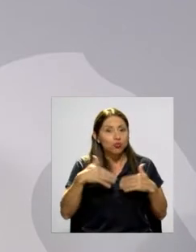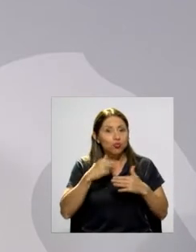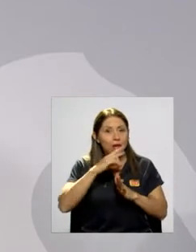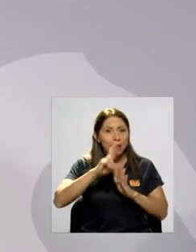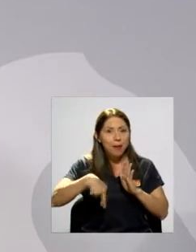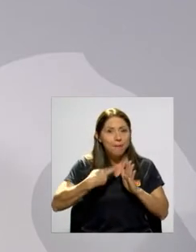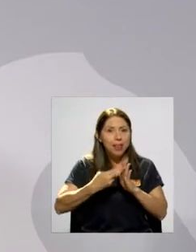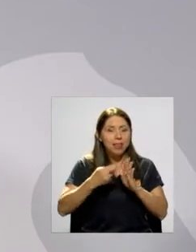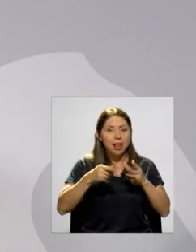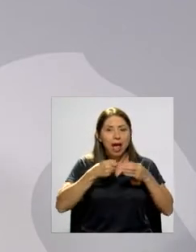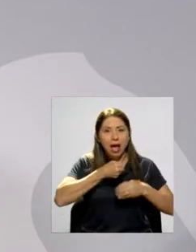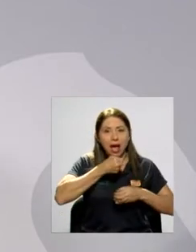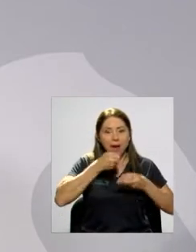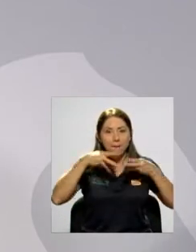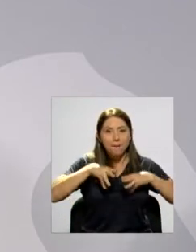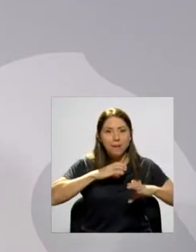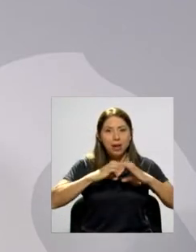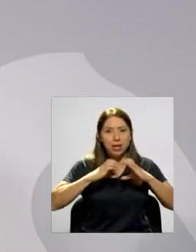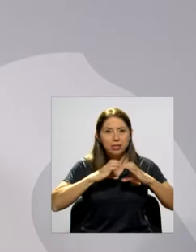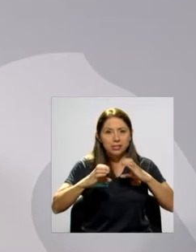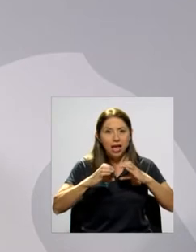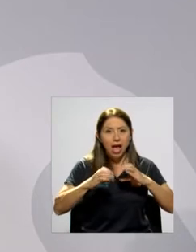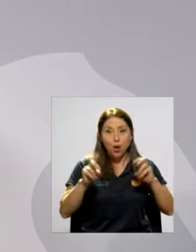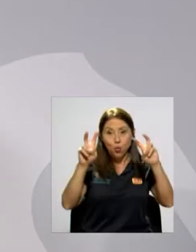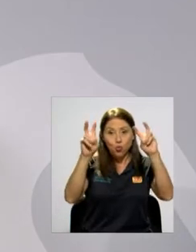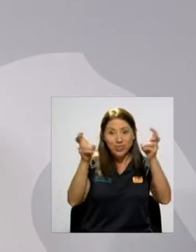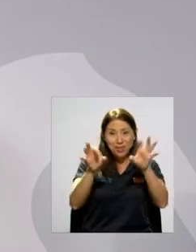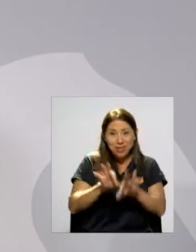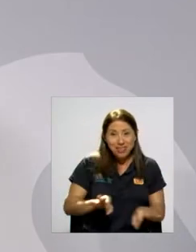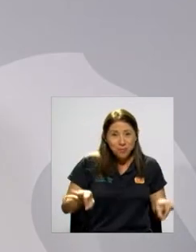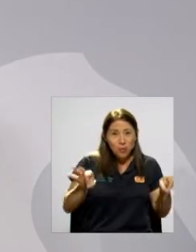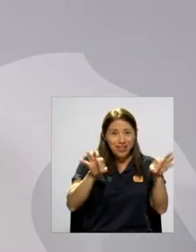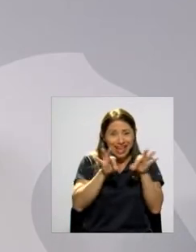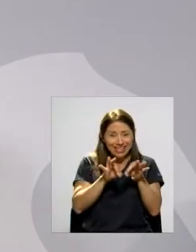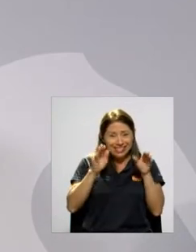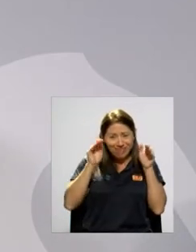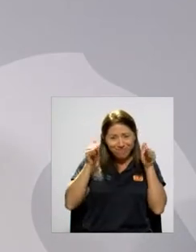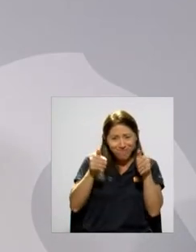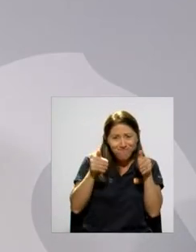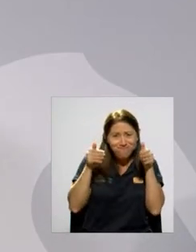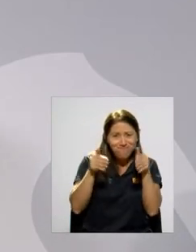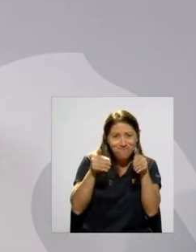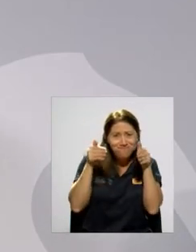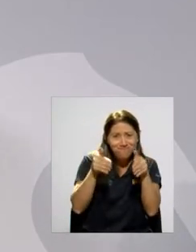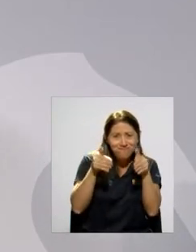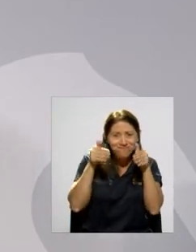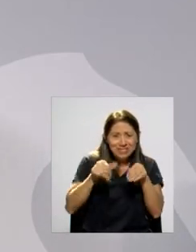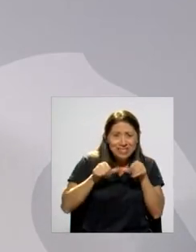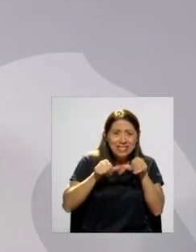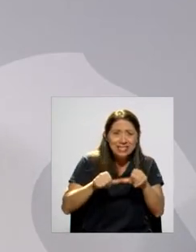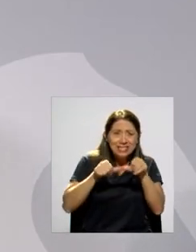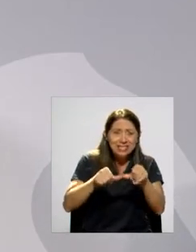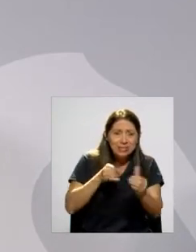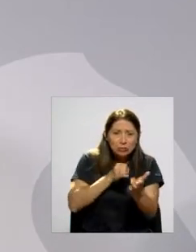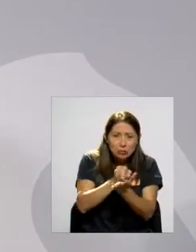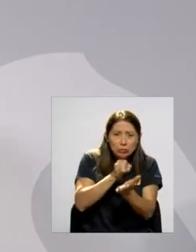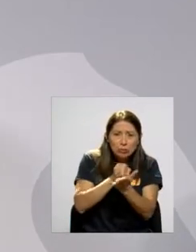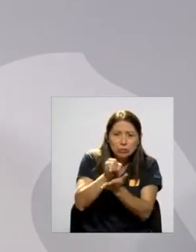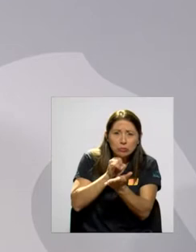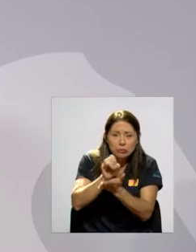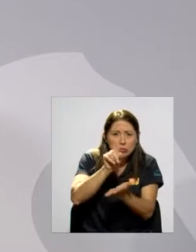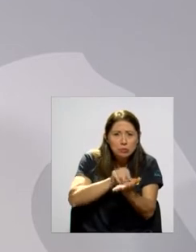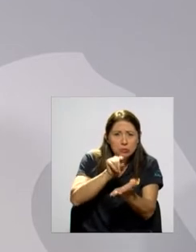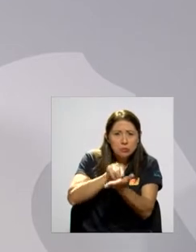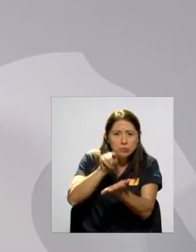de tomar un tema que es de relevancia y no soltarlo, y más bien seguir adelante una investigación que sabemos que es difícil, que es